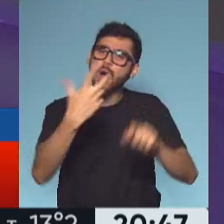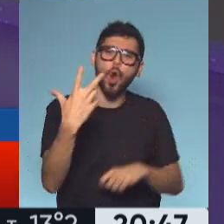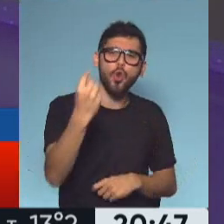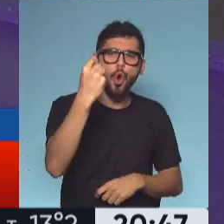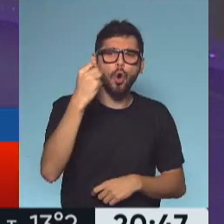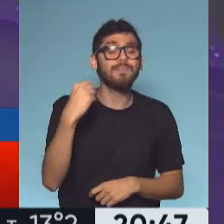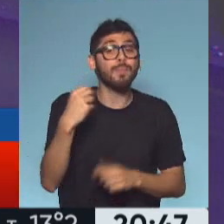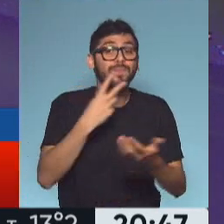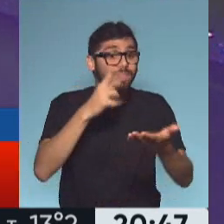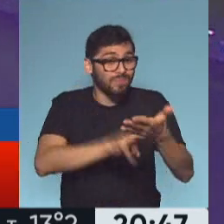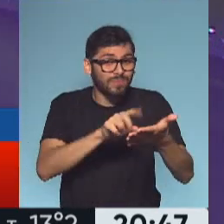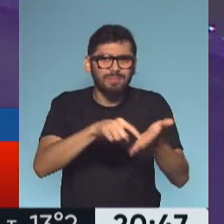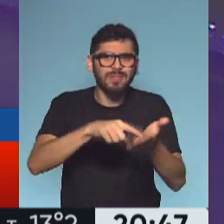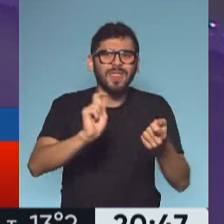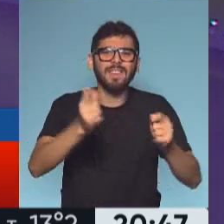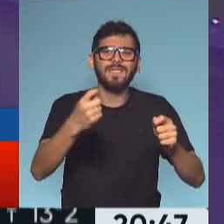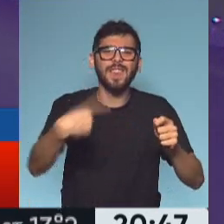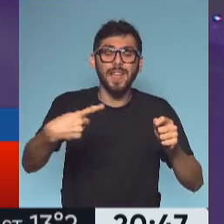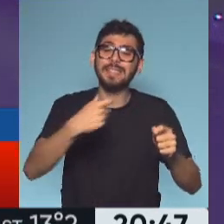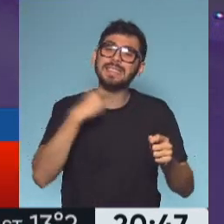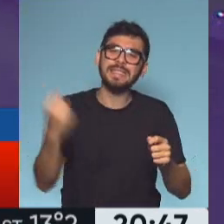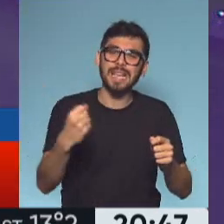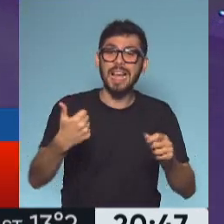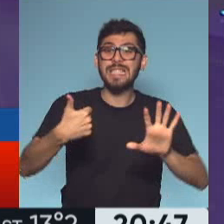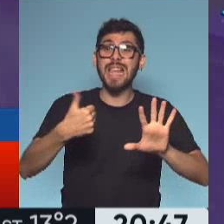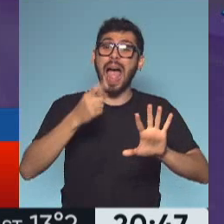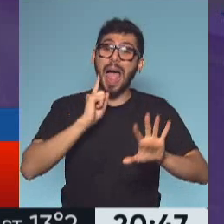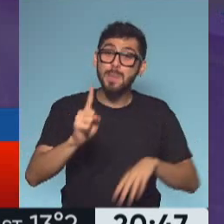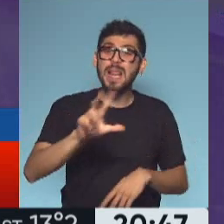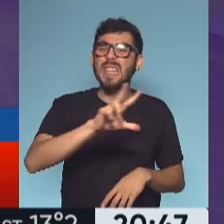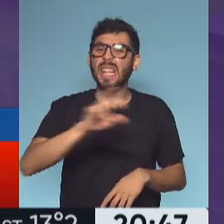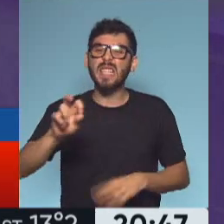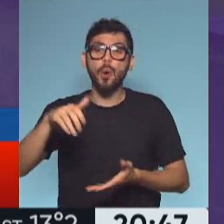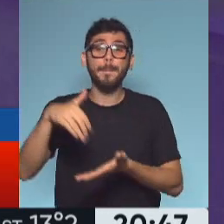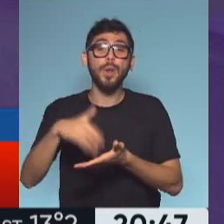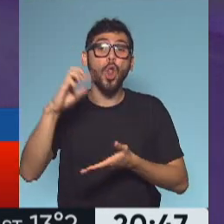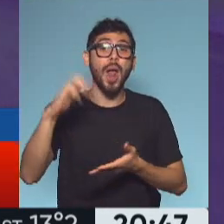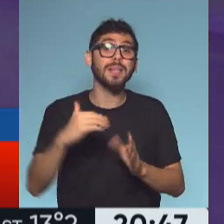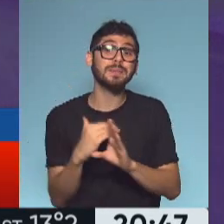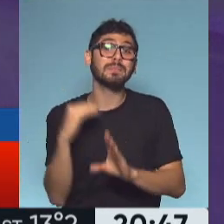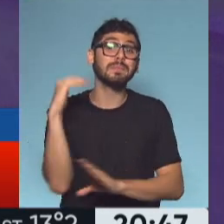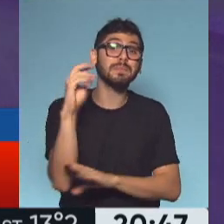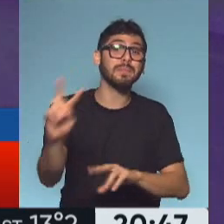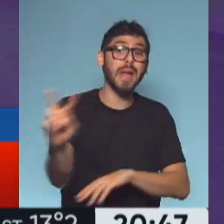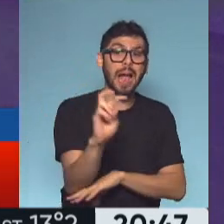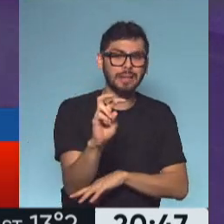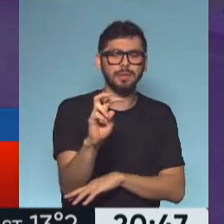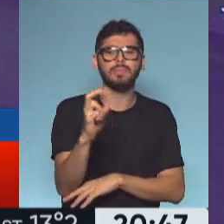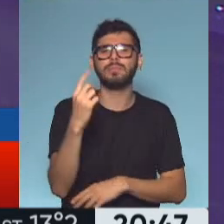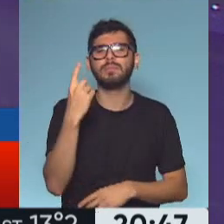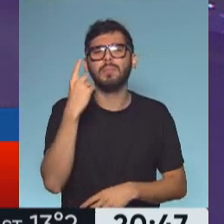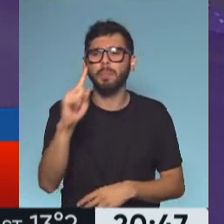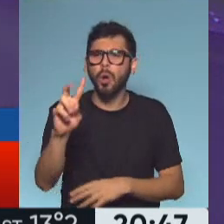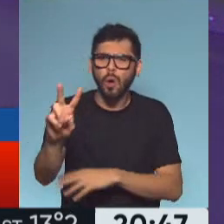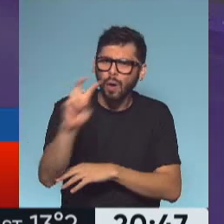que buscaba alcanzar más de 6.300 millones de dólares. ¿Pero de dónde? Bueno, claramente de